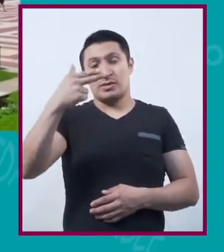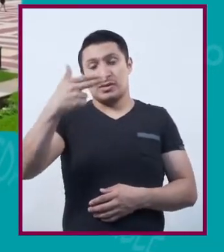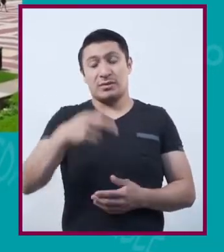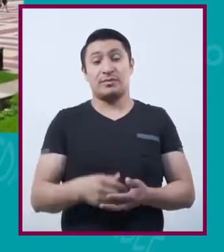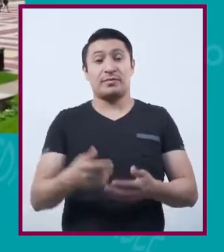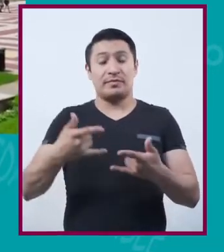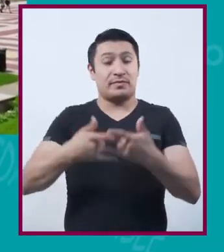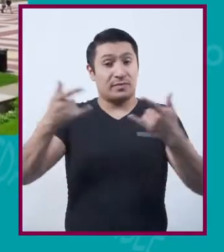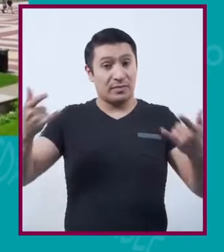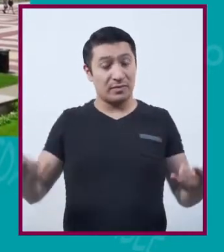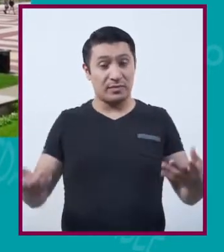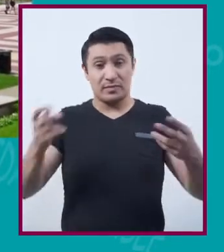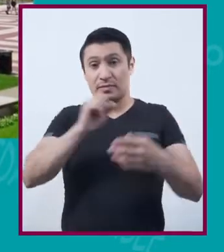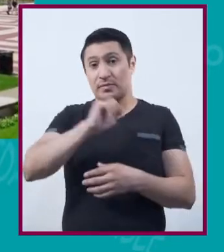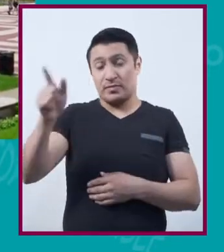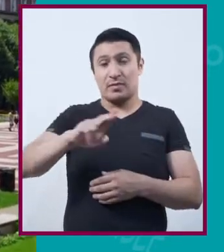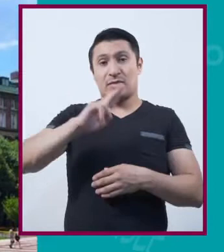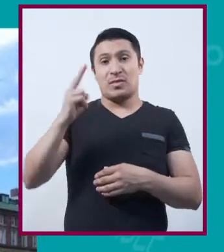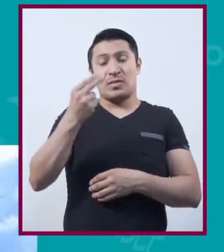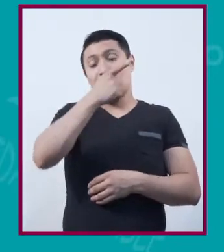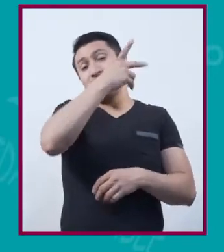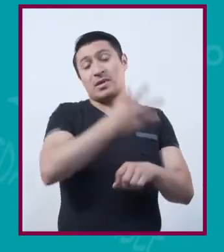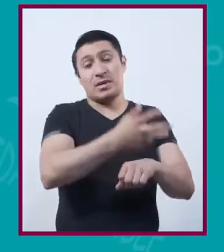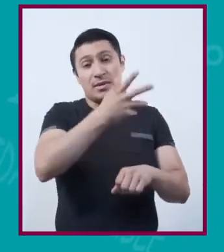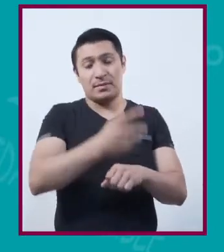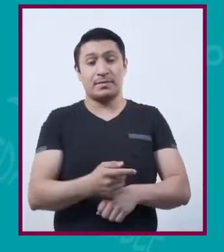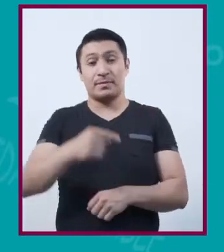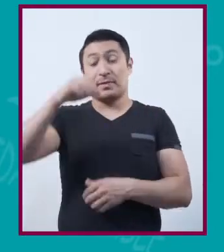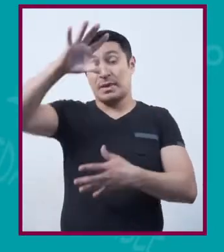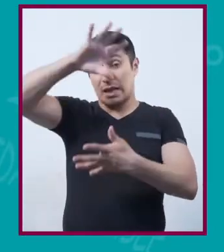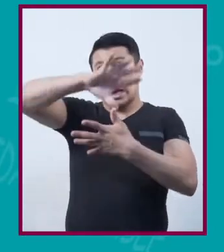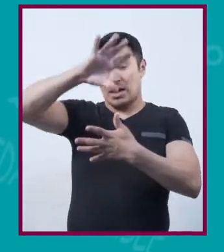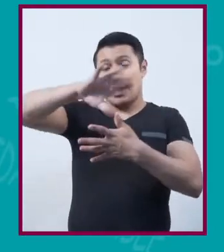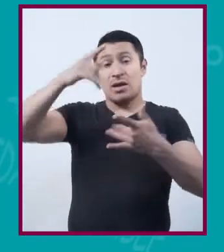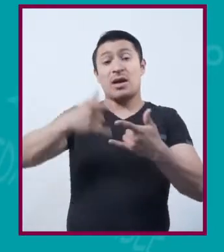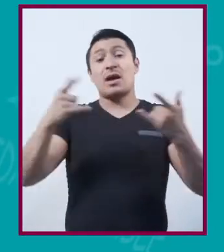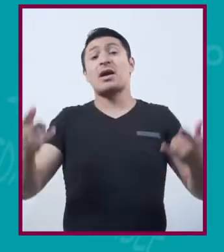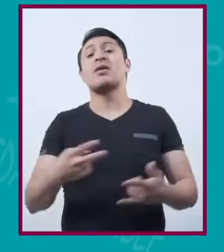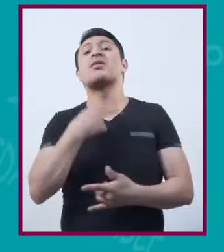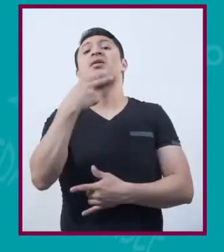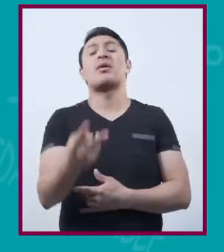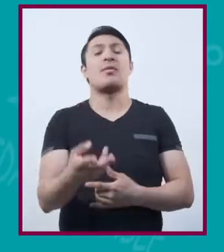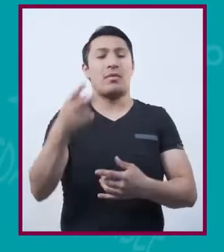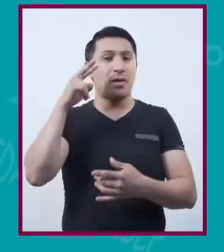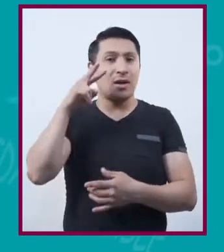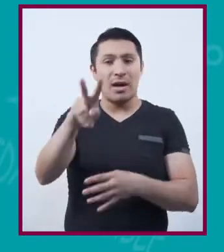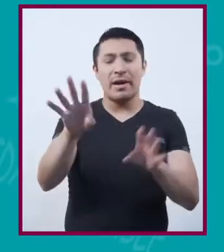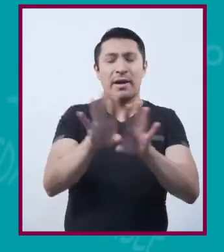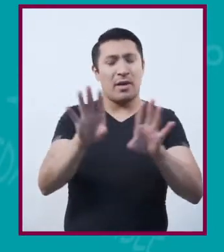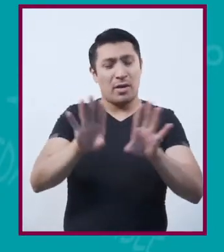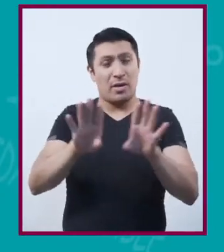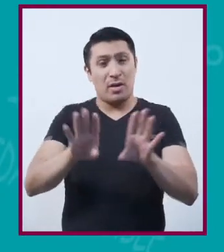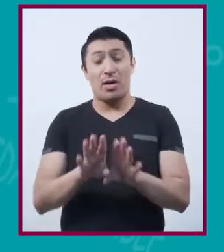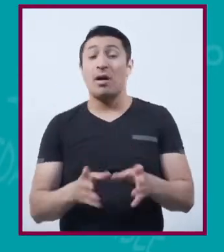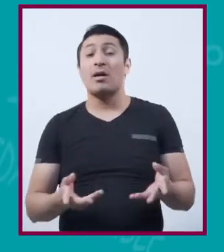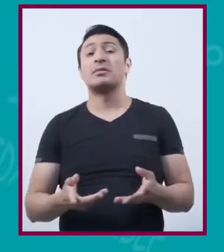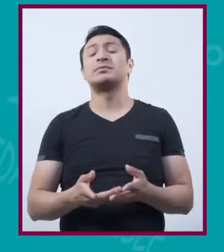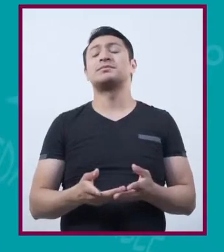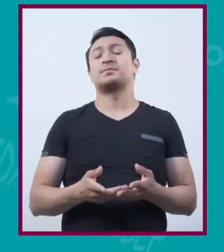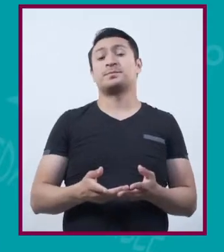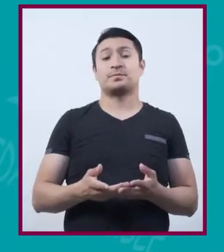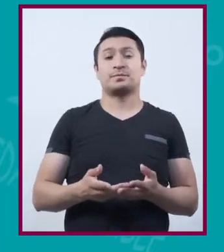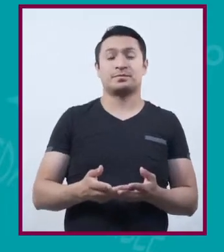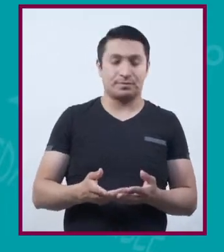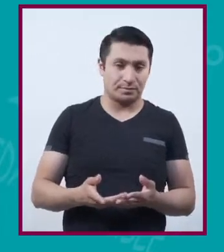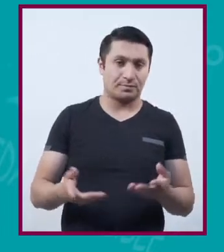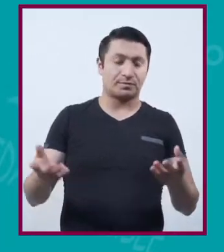y profesor de la Universidad de Columbia. En América Latina, la historia oral se visualizó, en primera instancia, como un complemento de